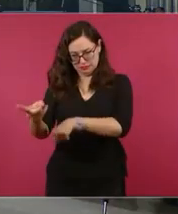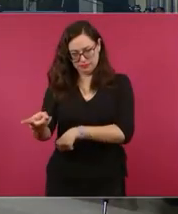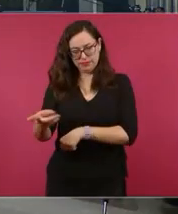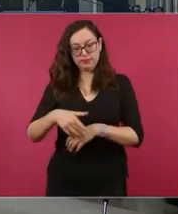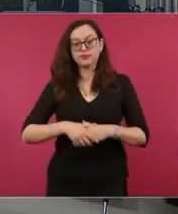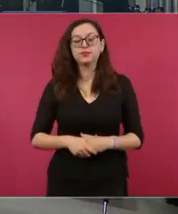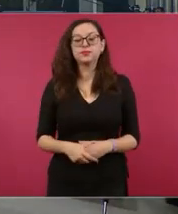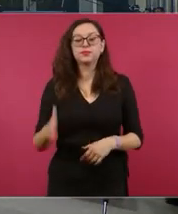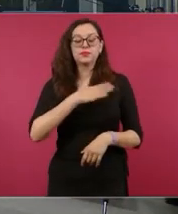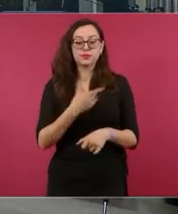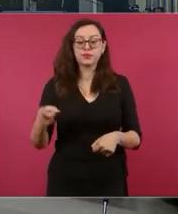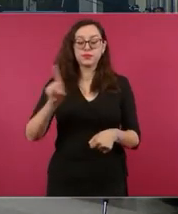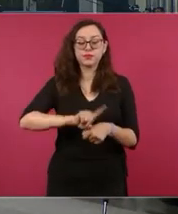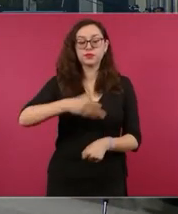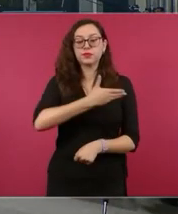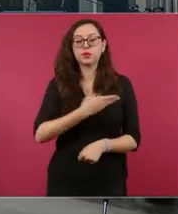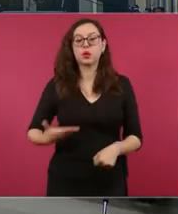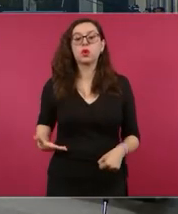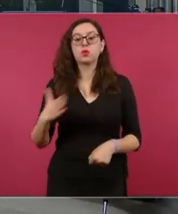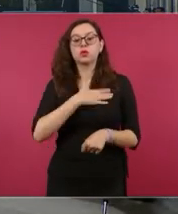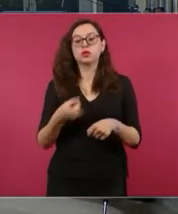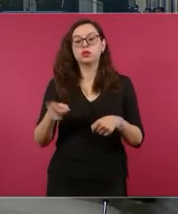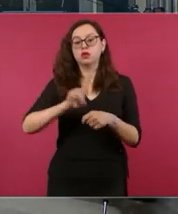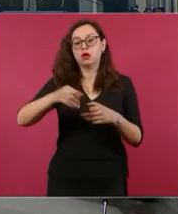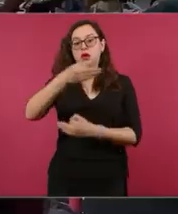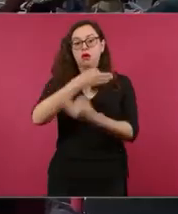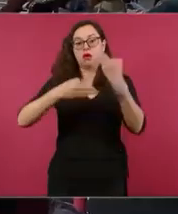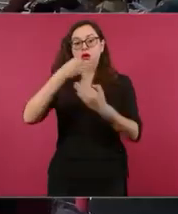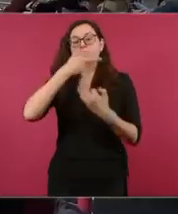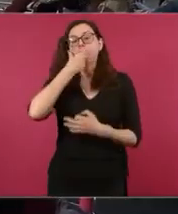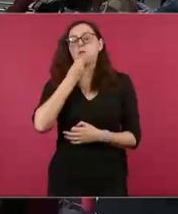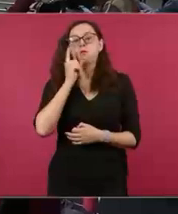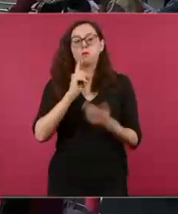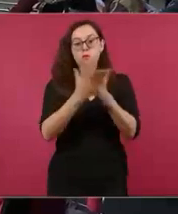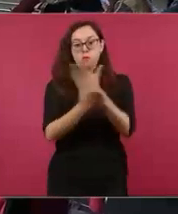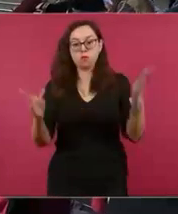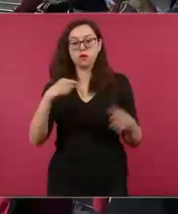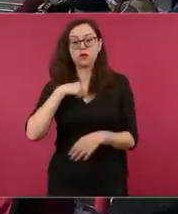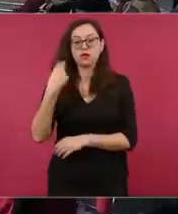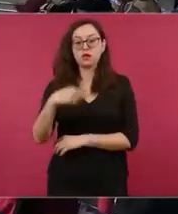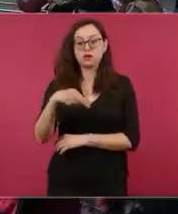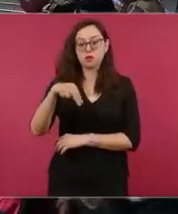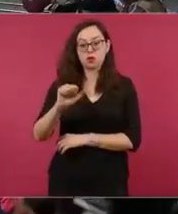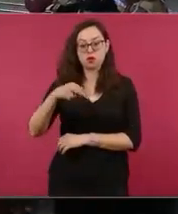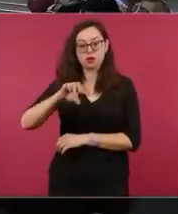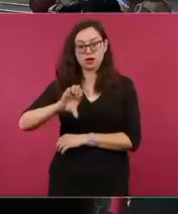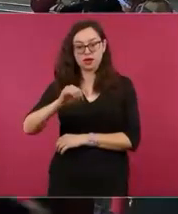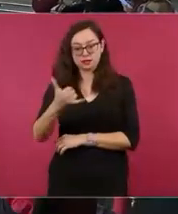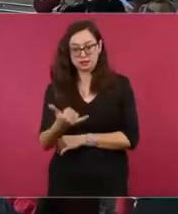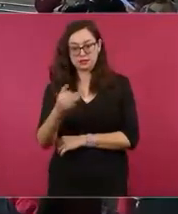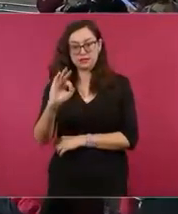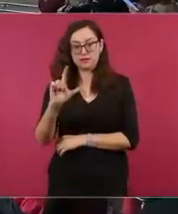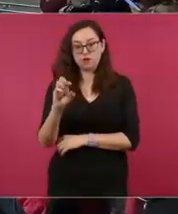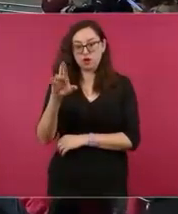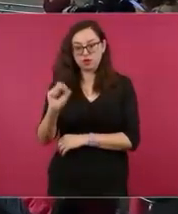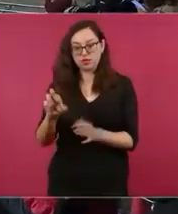Buenos días, presidente. Buenos días a todas y a todos. Nancy Flores, de la revista Contralínea. Pues primero solidarizarme con las